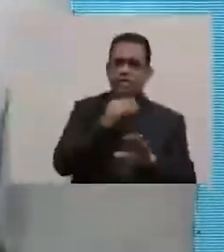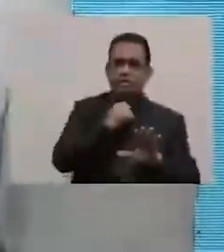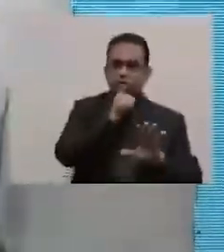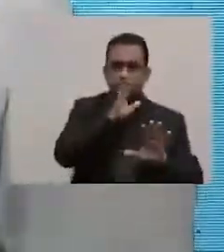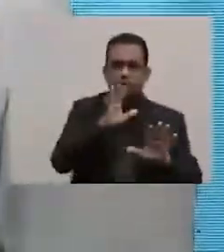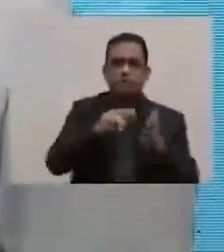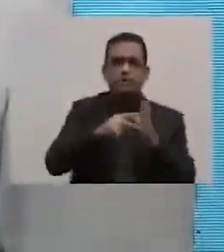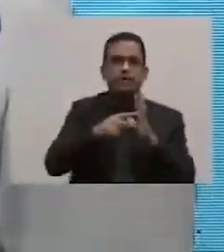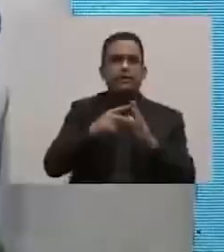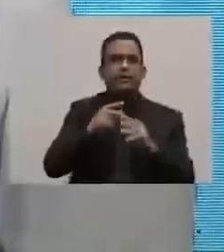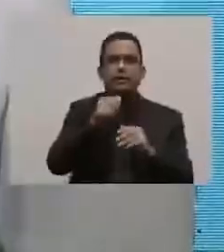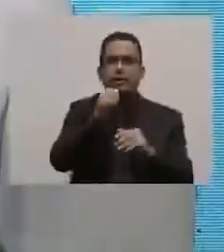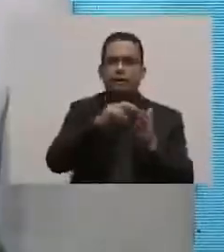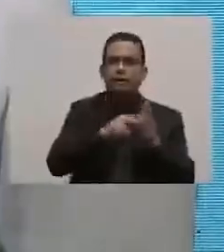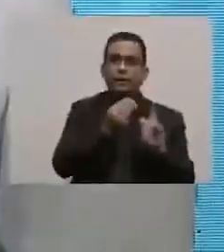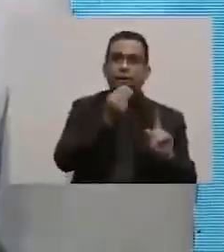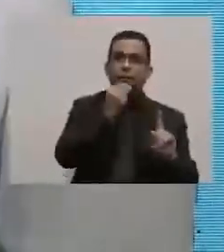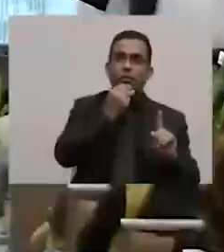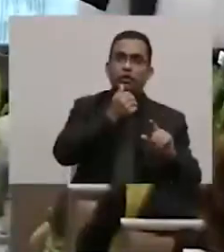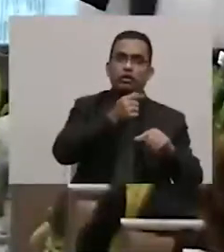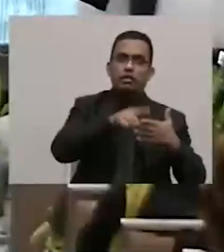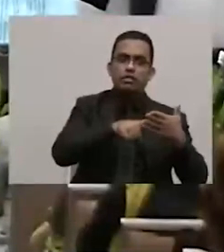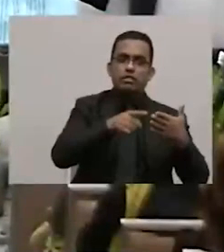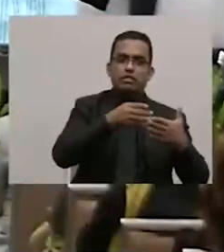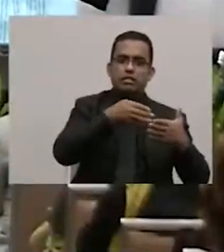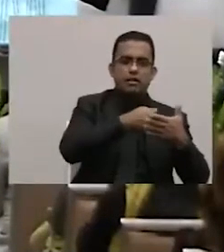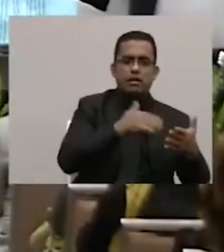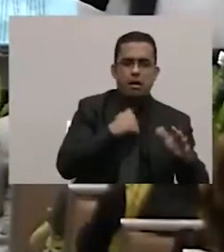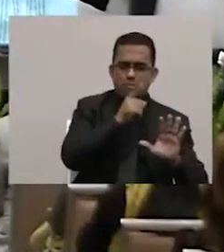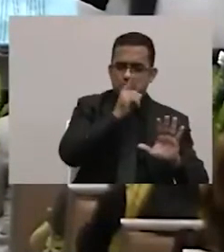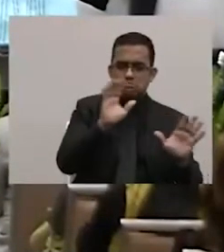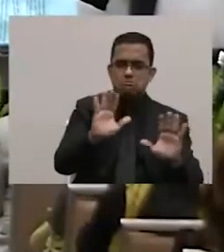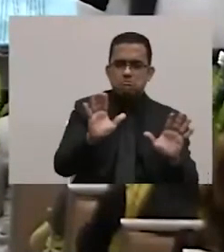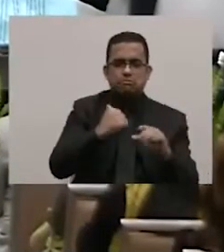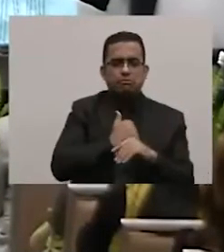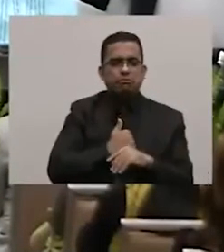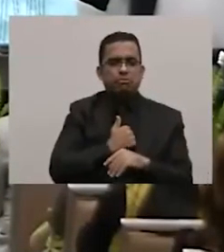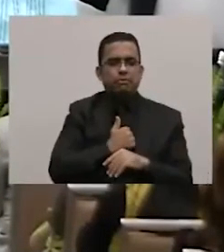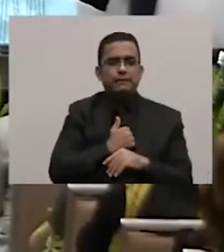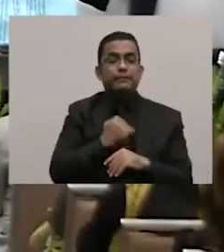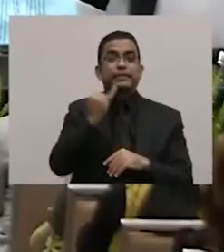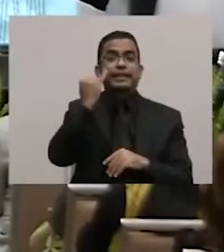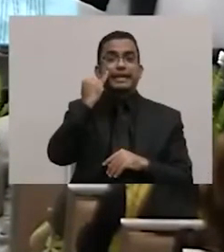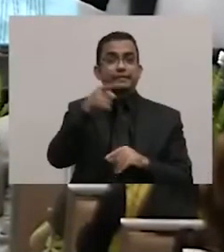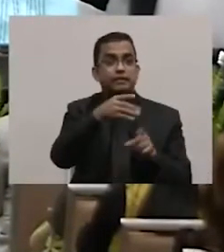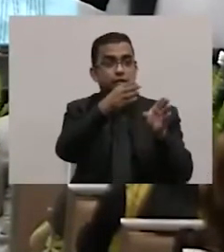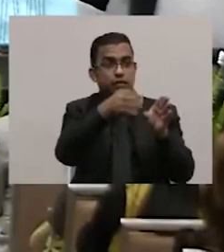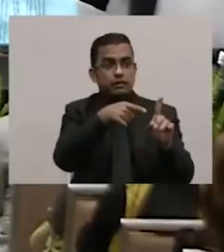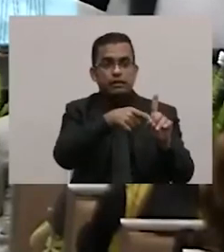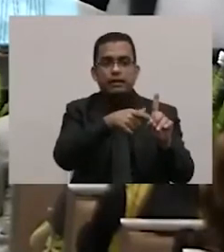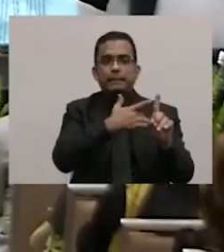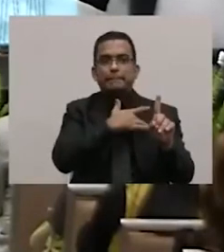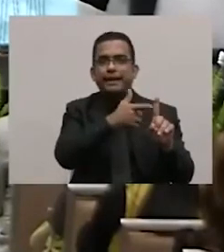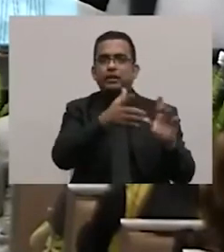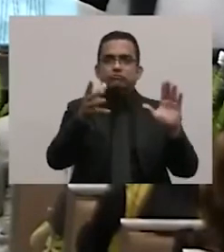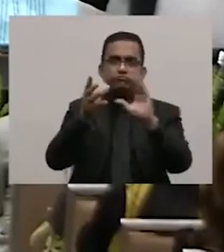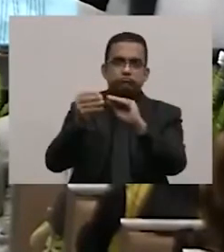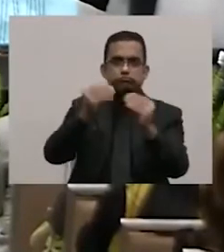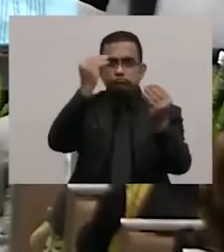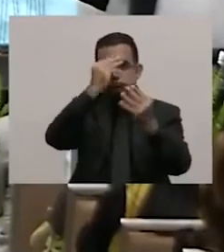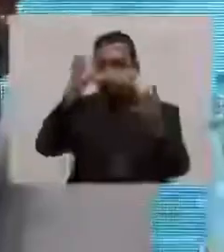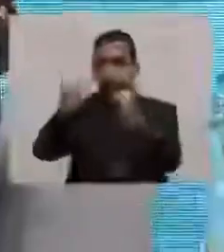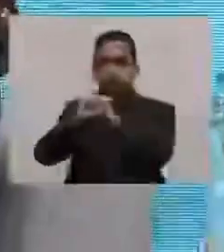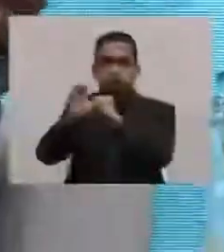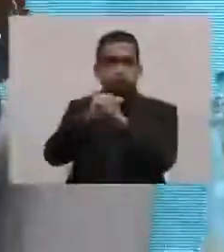conozco, que no pensaría eso. Sí, no. Por no, eso lo quiero no, decir. Vuelvo que nadie se sienta mal. Si usted vota por una persona que comparte su estrategia